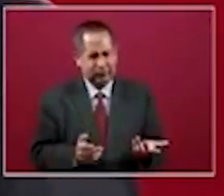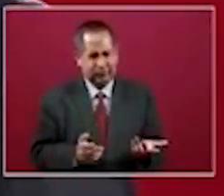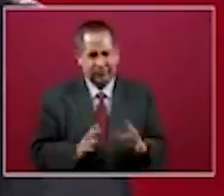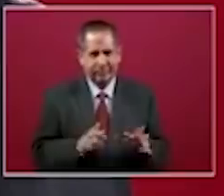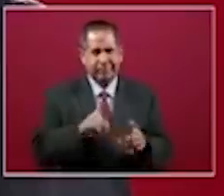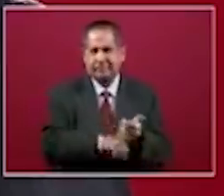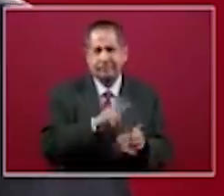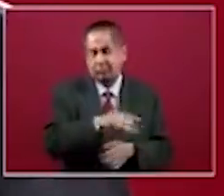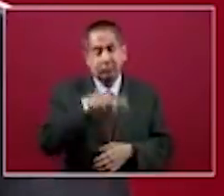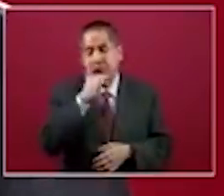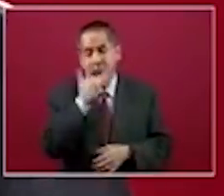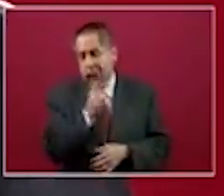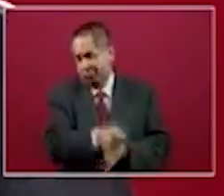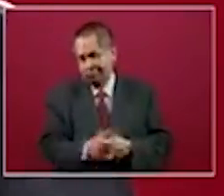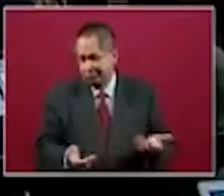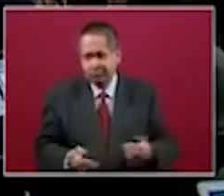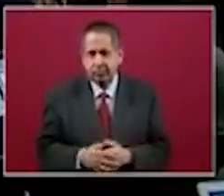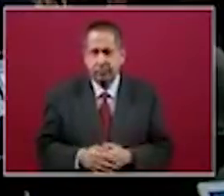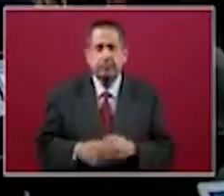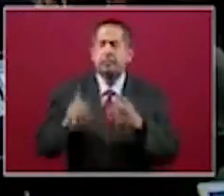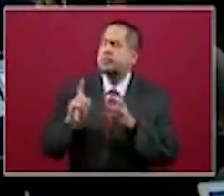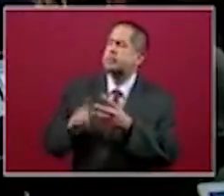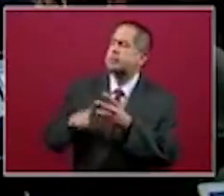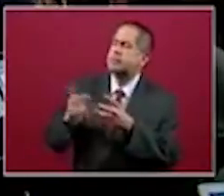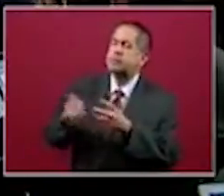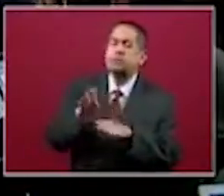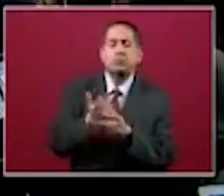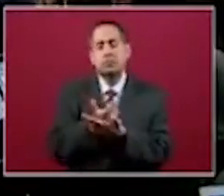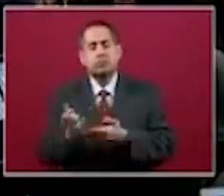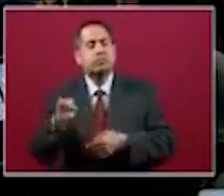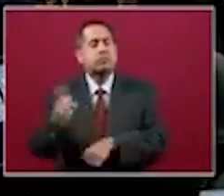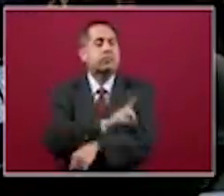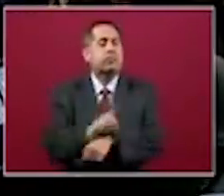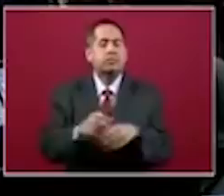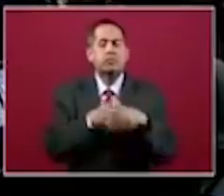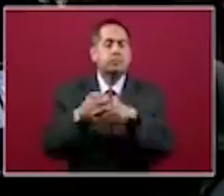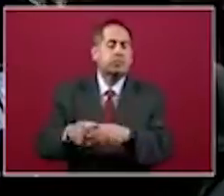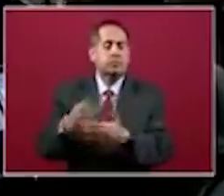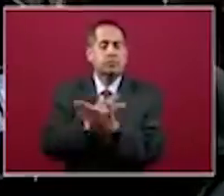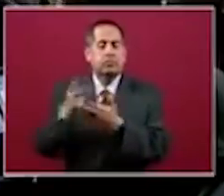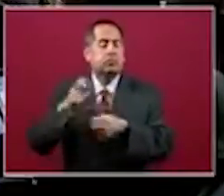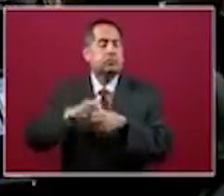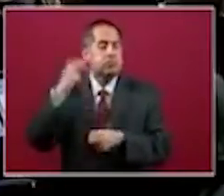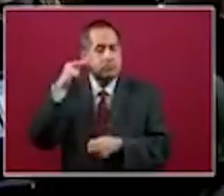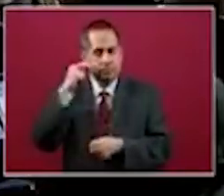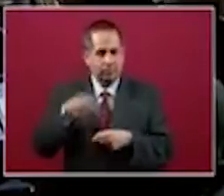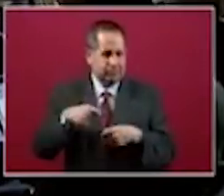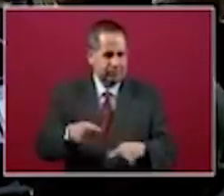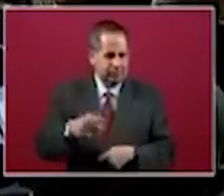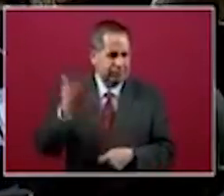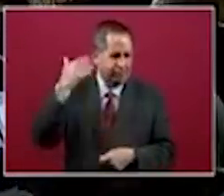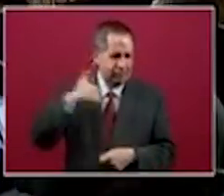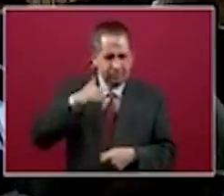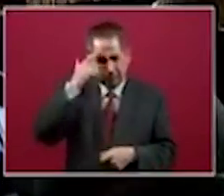y actos de corrupción. Y la tercera era el salario del delegado de programas sociales en Veracruz.